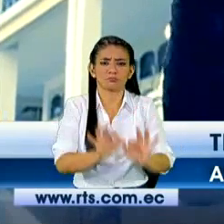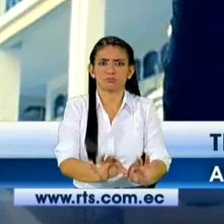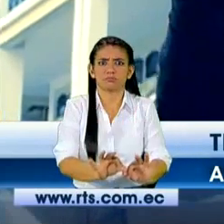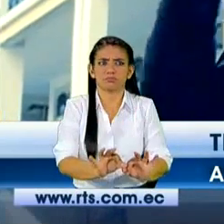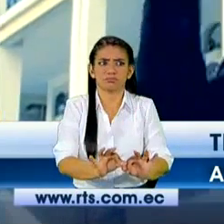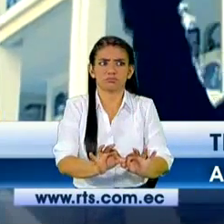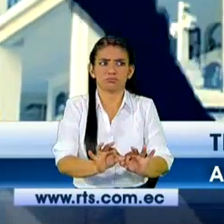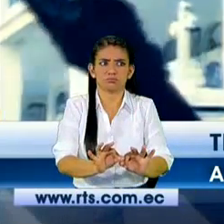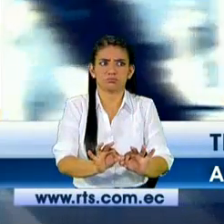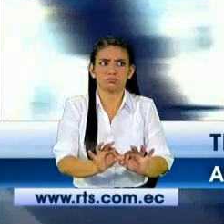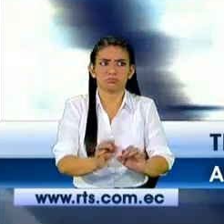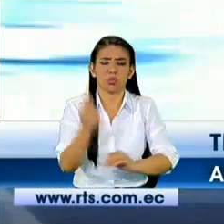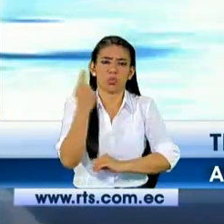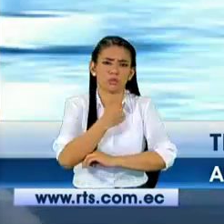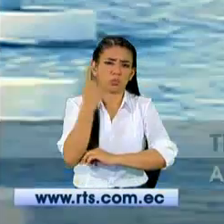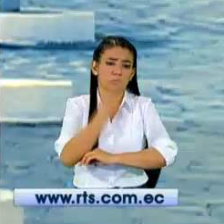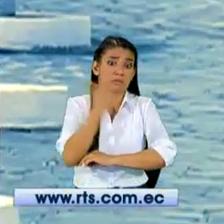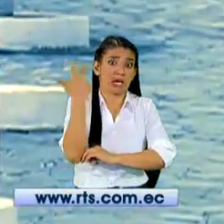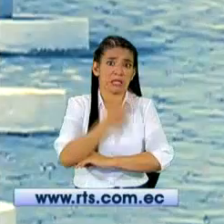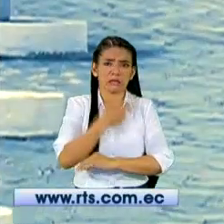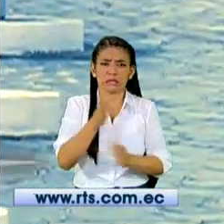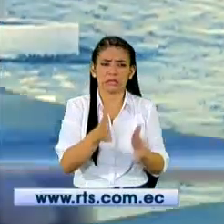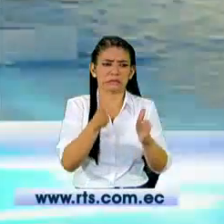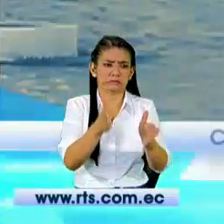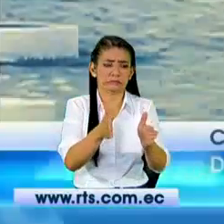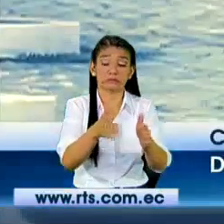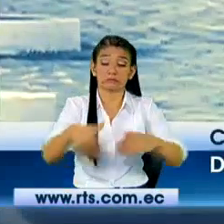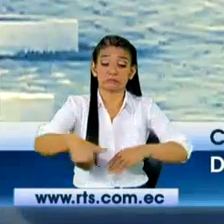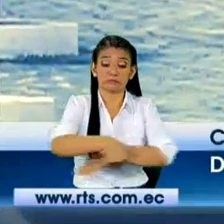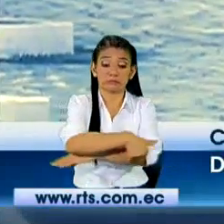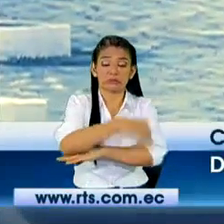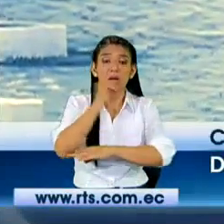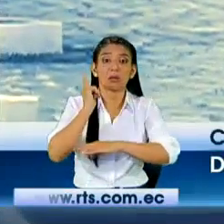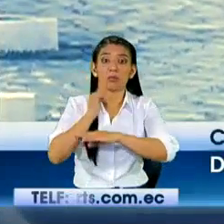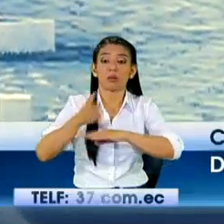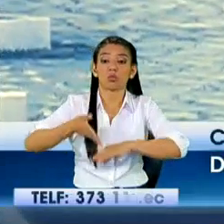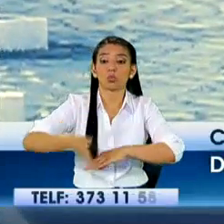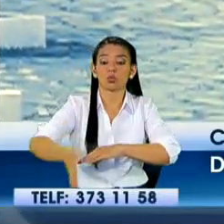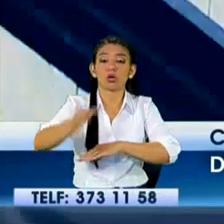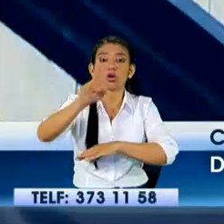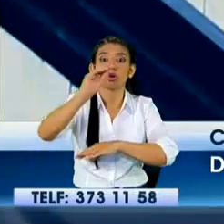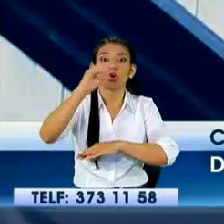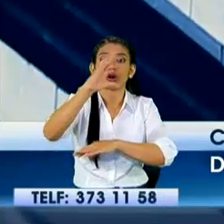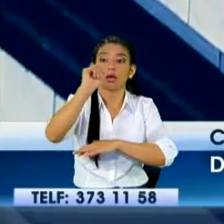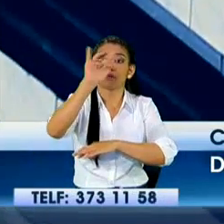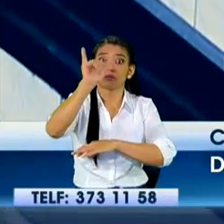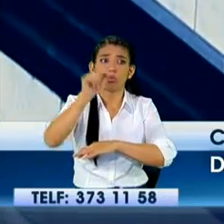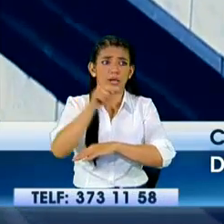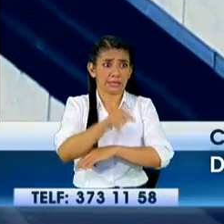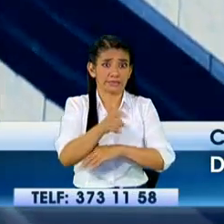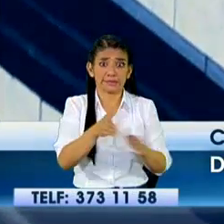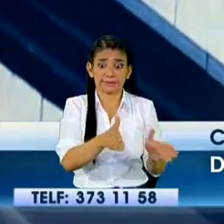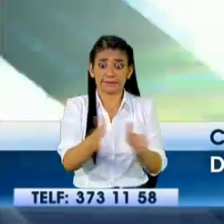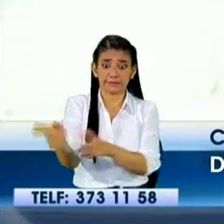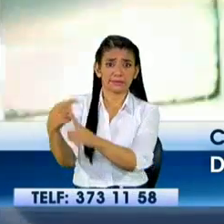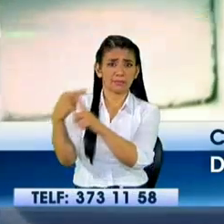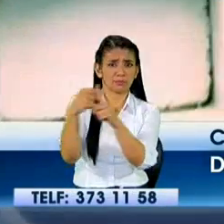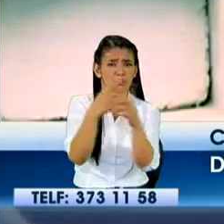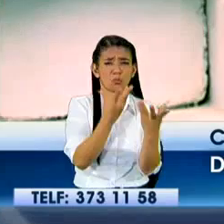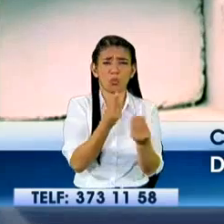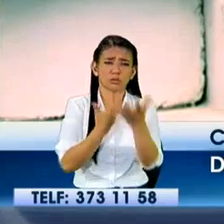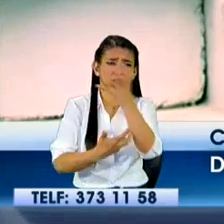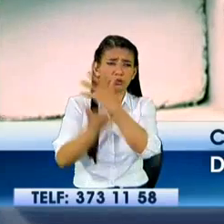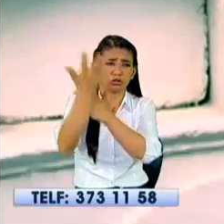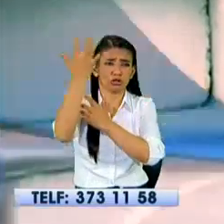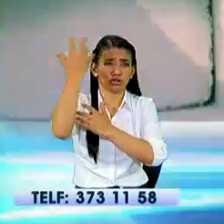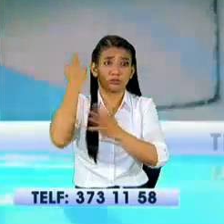de 3 o más días. Ubicado en las calles Imbabura y Rocafuerte, este cementerio tiene varias historias que son dignas de contar. Lean lo